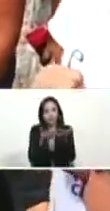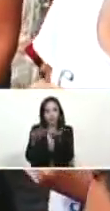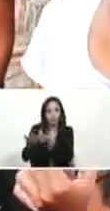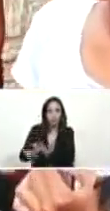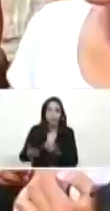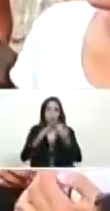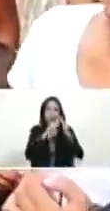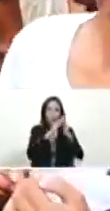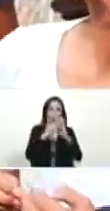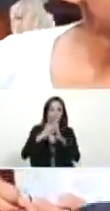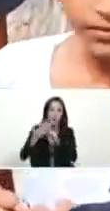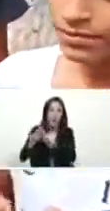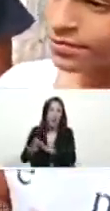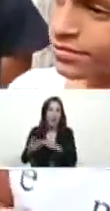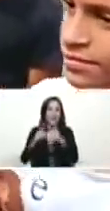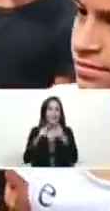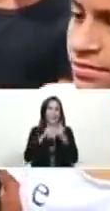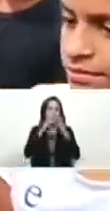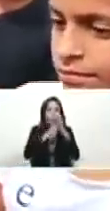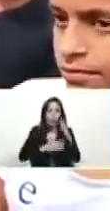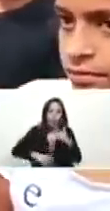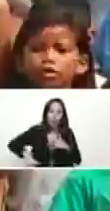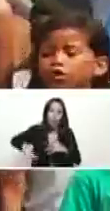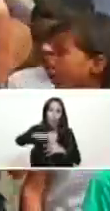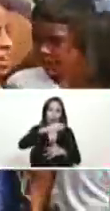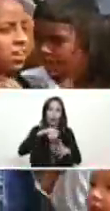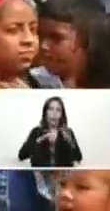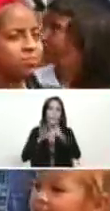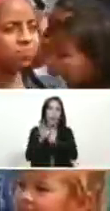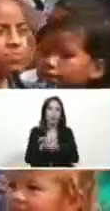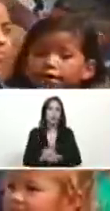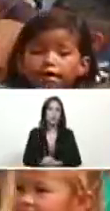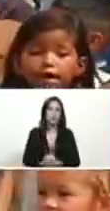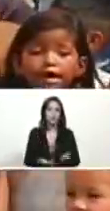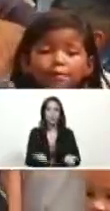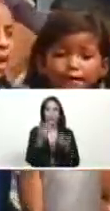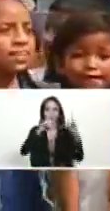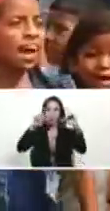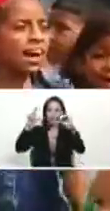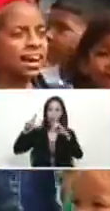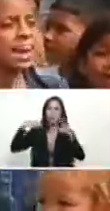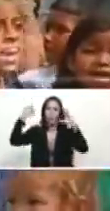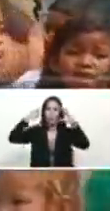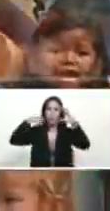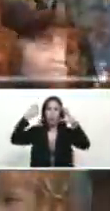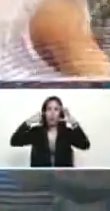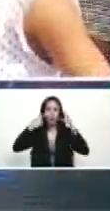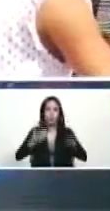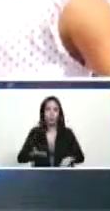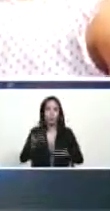las comunidades a lo largo y ancho del país. Ahí están algunas imágenes.